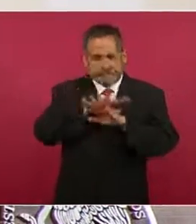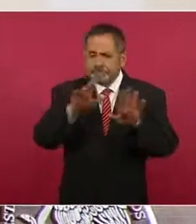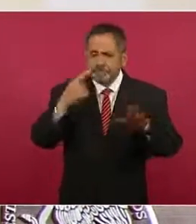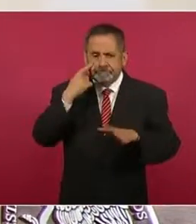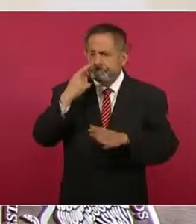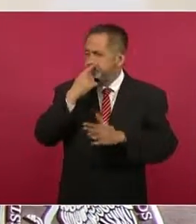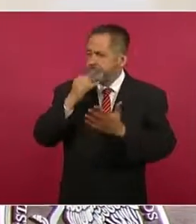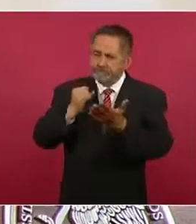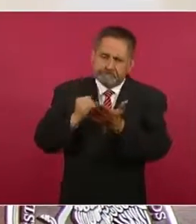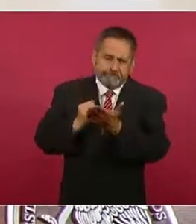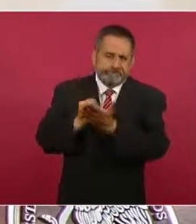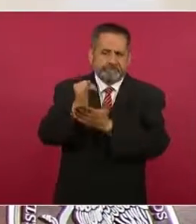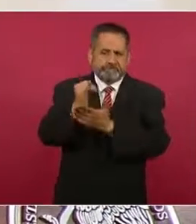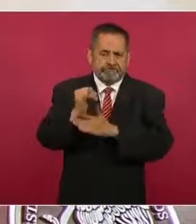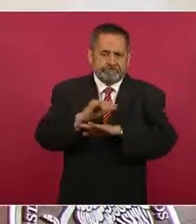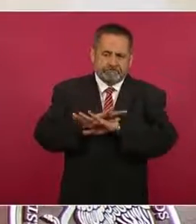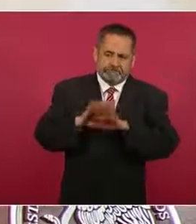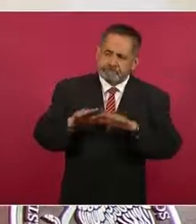decisión